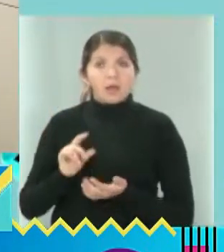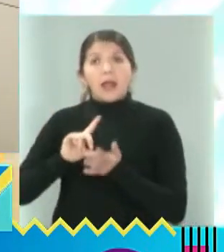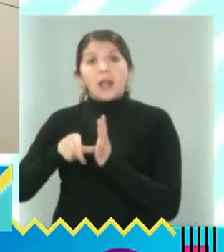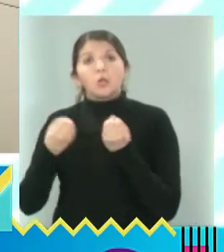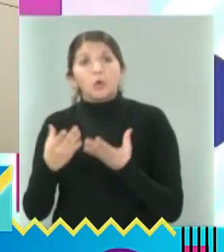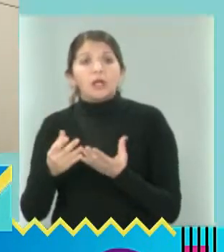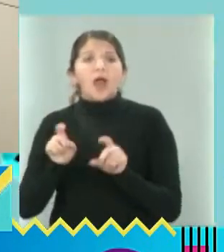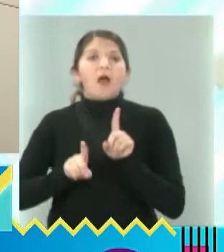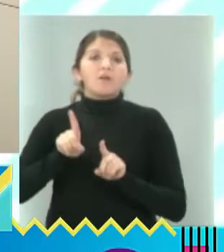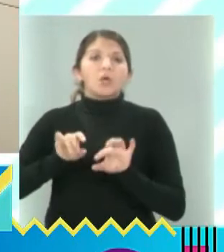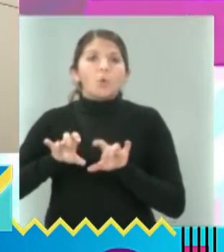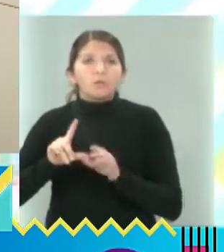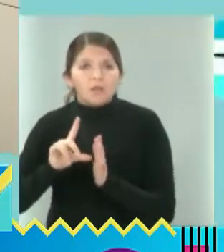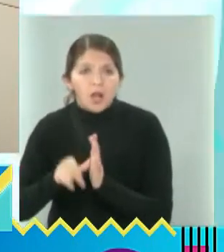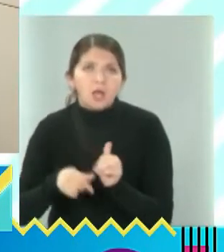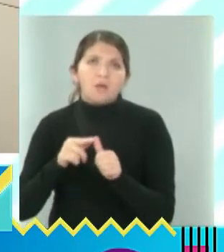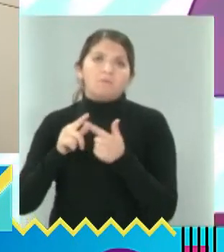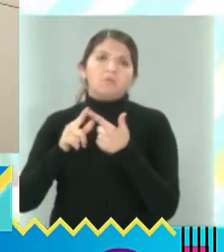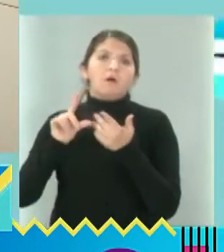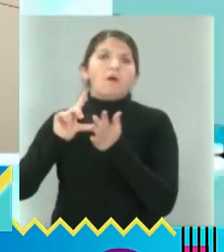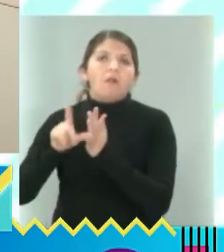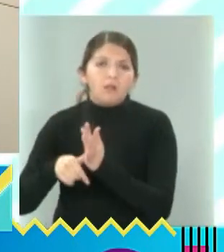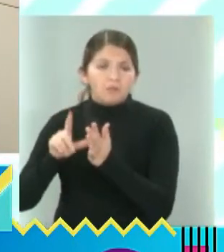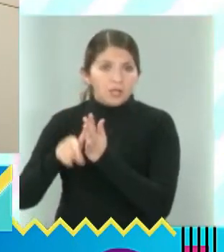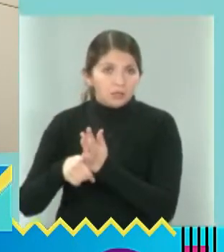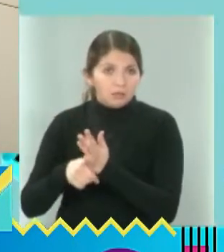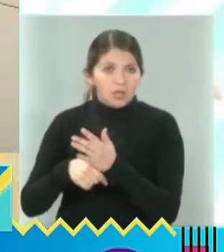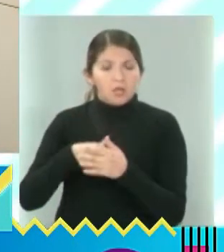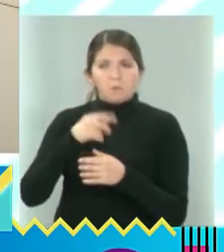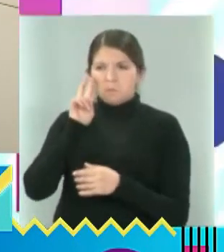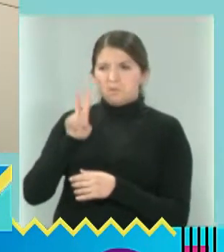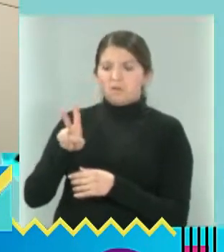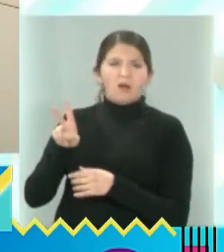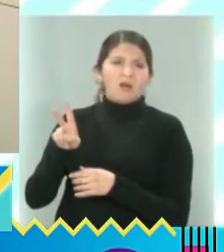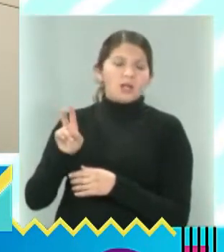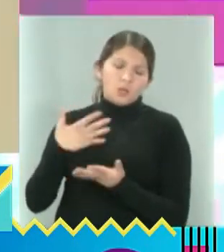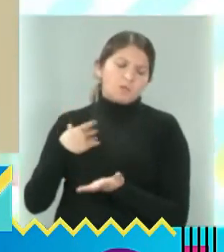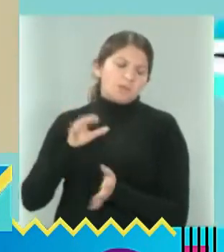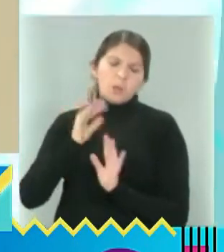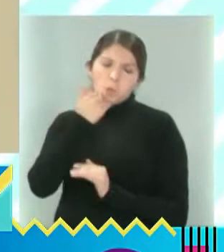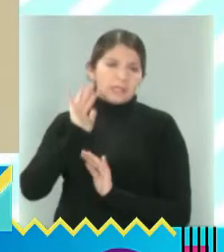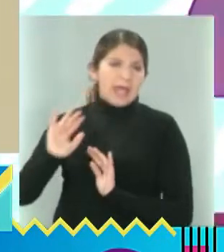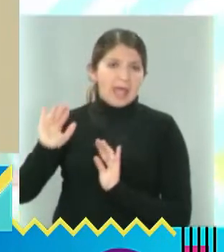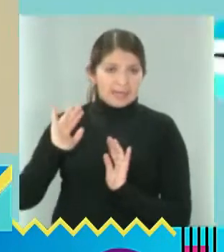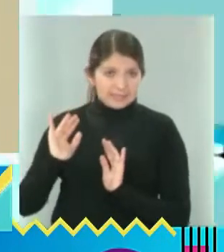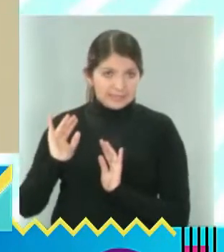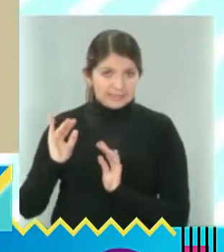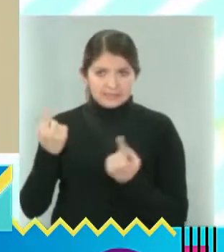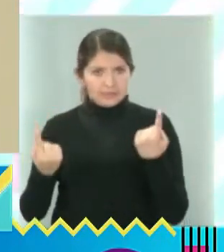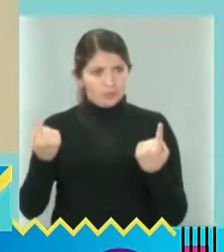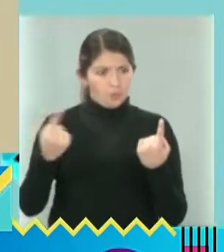porque a veces algunas otras cosas son lentas, pero nadie le enrostra la discapacidad a ese lento. Y sí, de movida también hay otra cosa más que